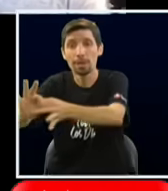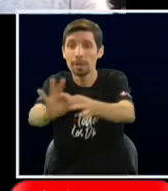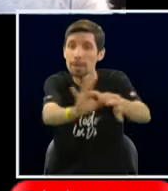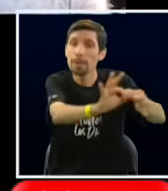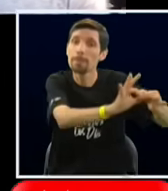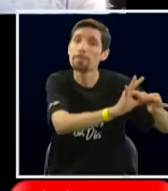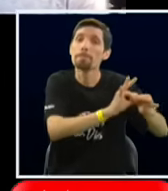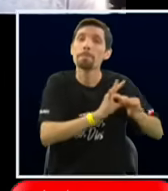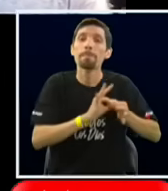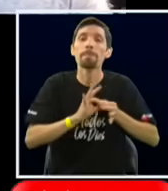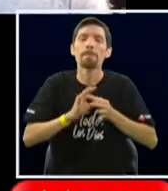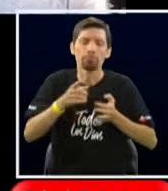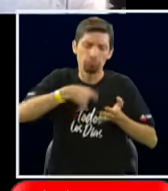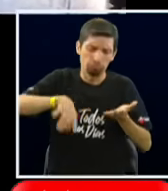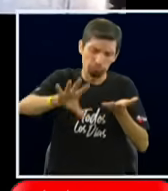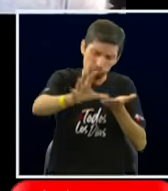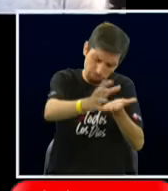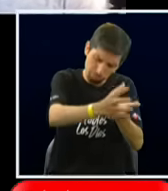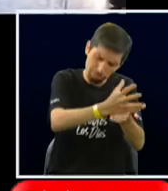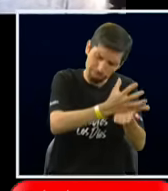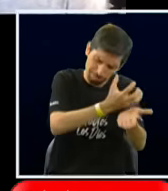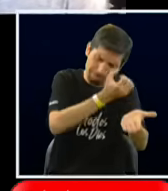unidos lo vamos a